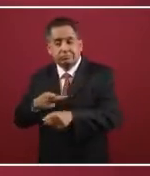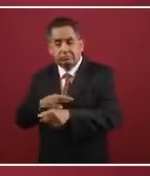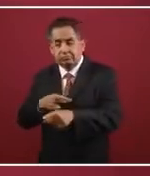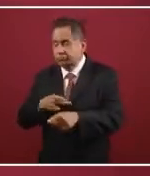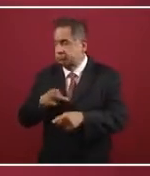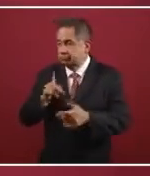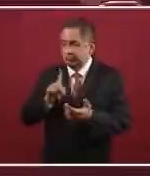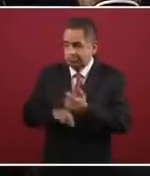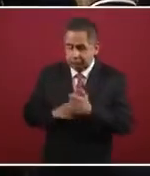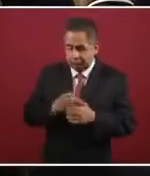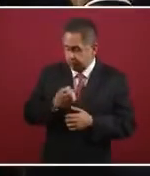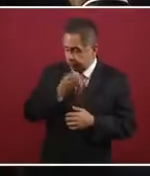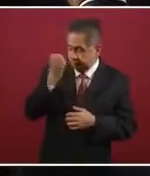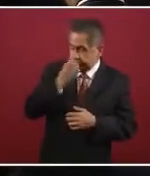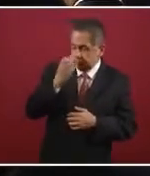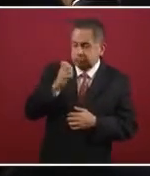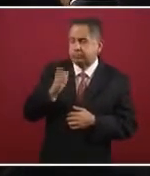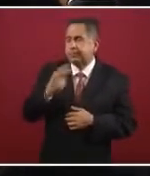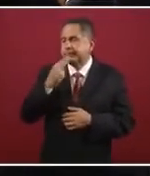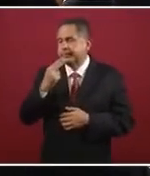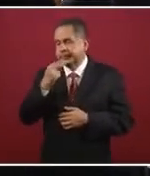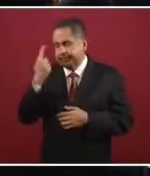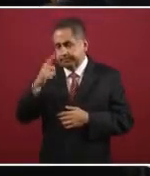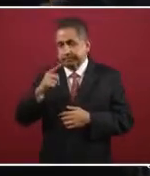hay problemas de